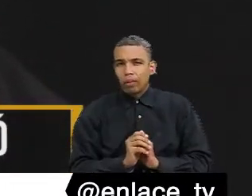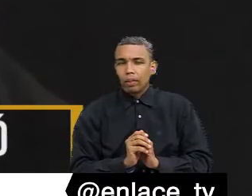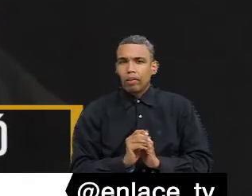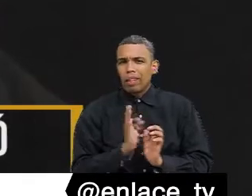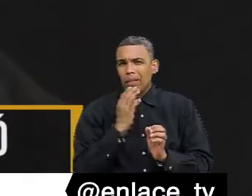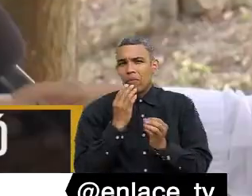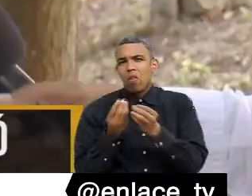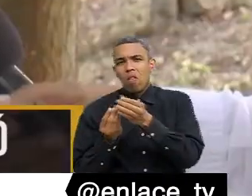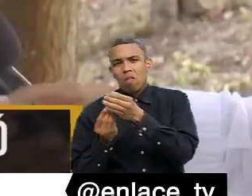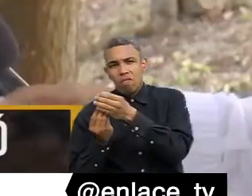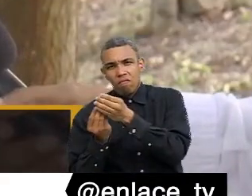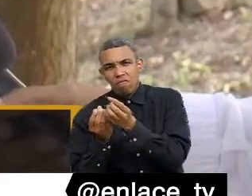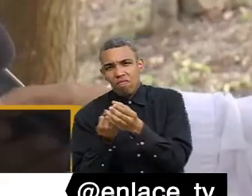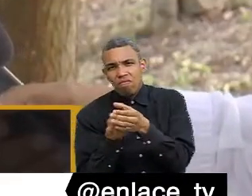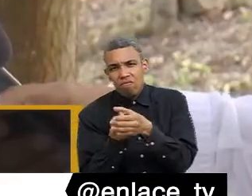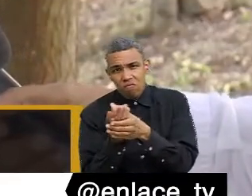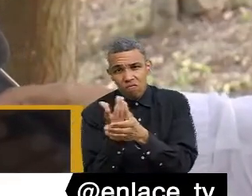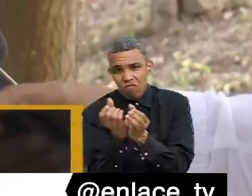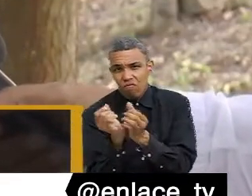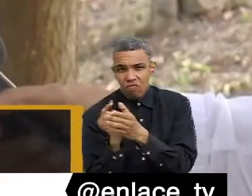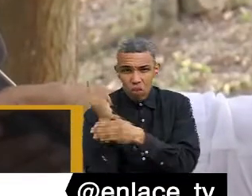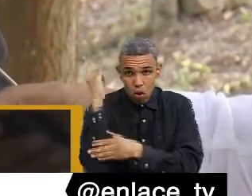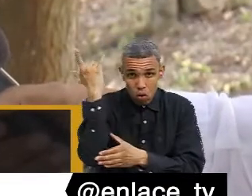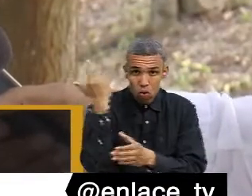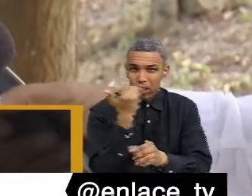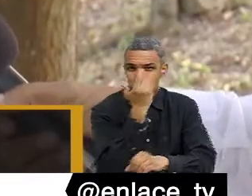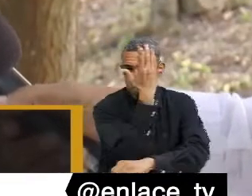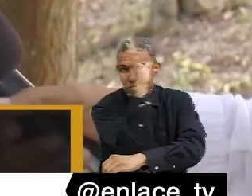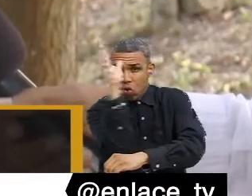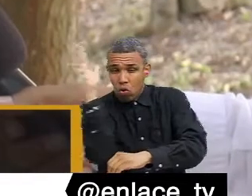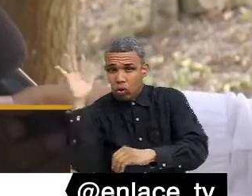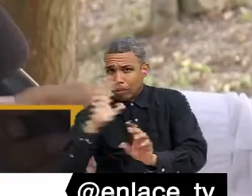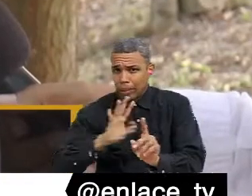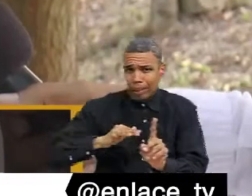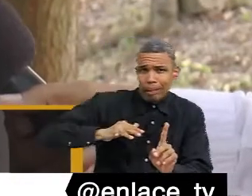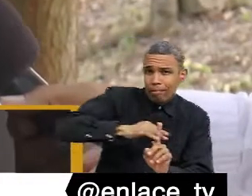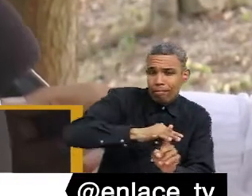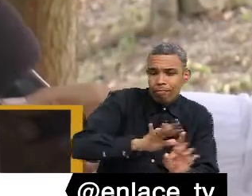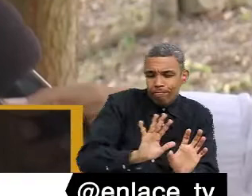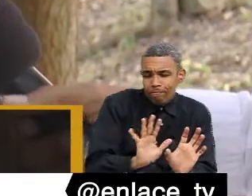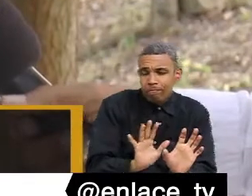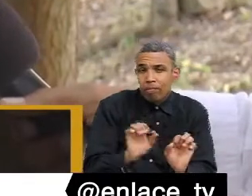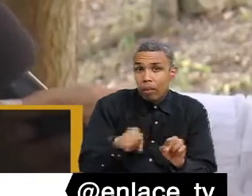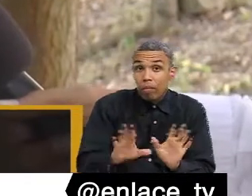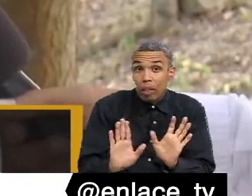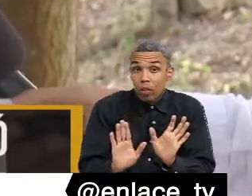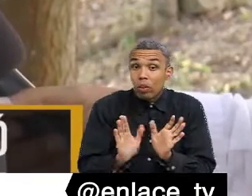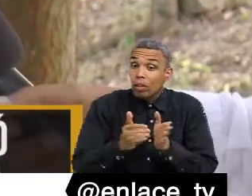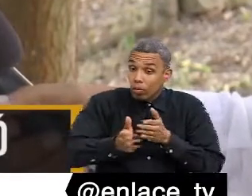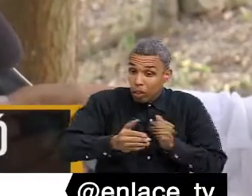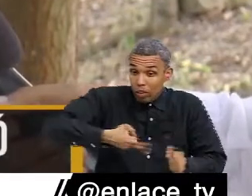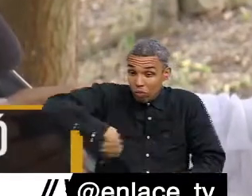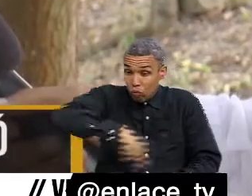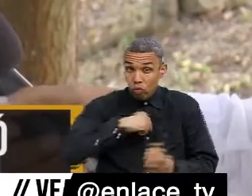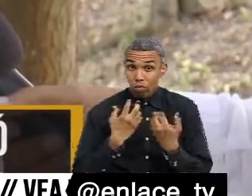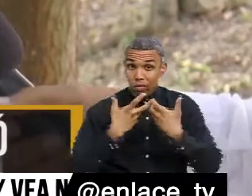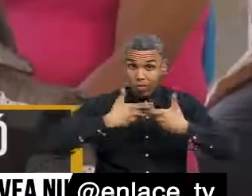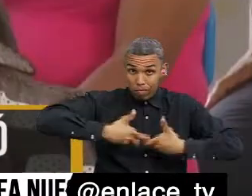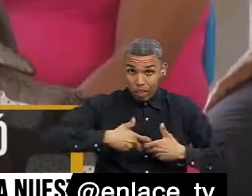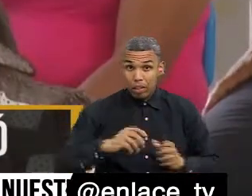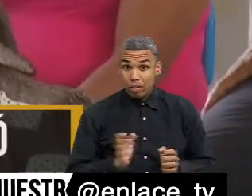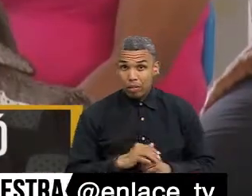flora con la fauna pero la idea siempre para nosotros es generar medidas de manejo que nos permitan mitigar y controlar todos